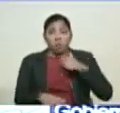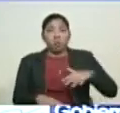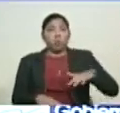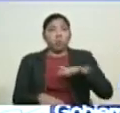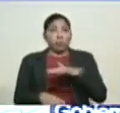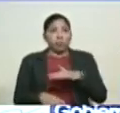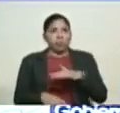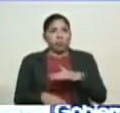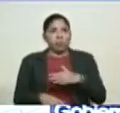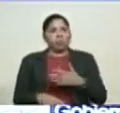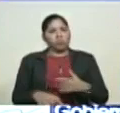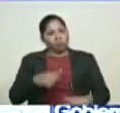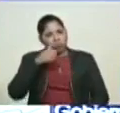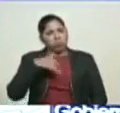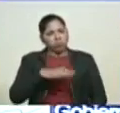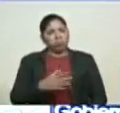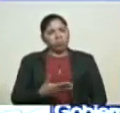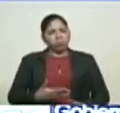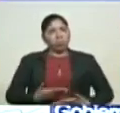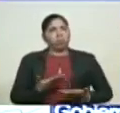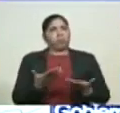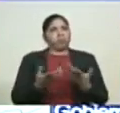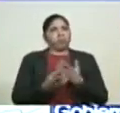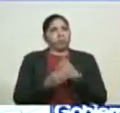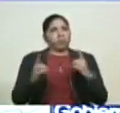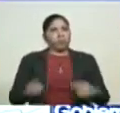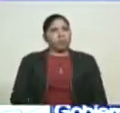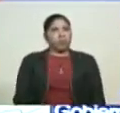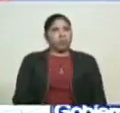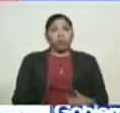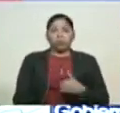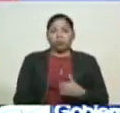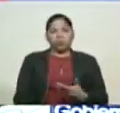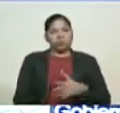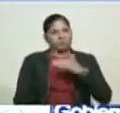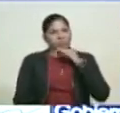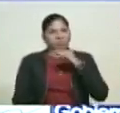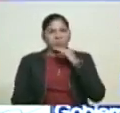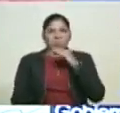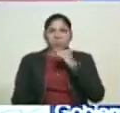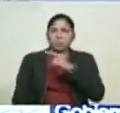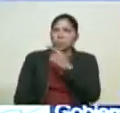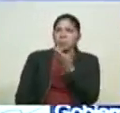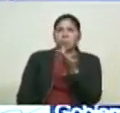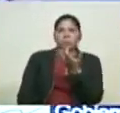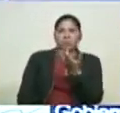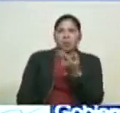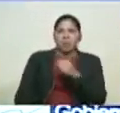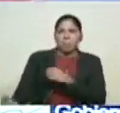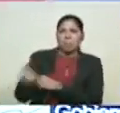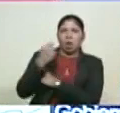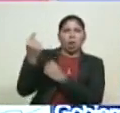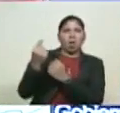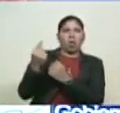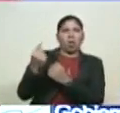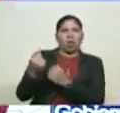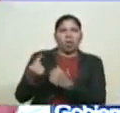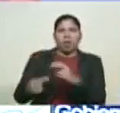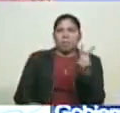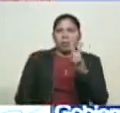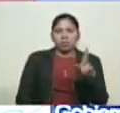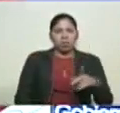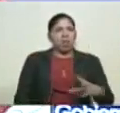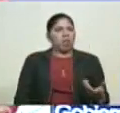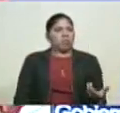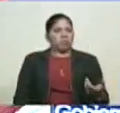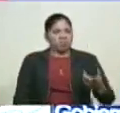libertad. A mí me indigna mucho cuando dicen que en Venezuela hay una dictadura. No me importa cuando me dicen que yo soy un dictador, a mí me resbala